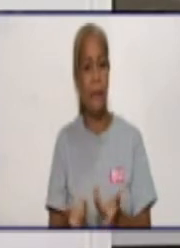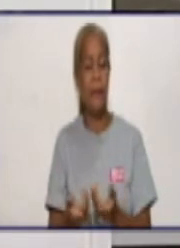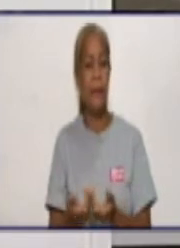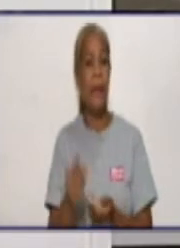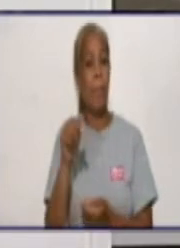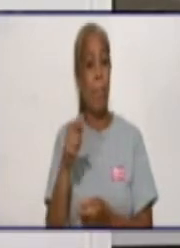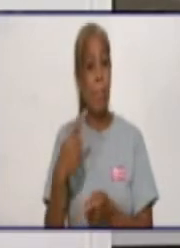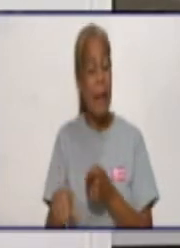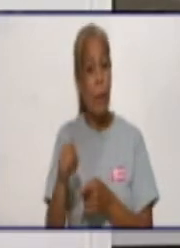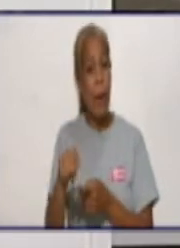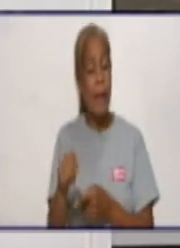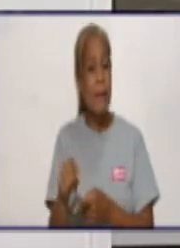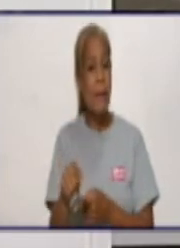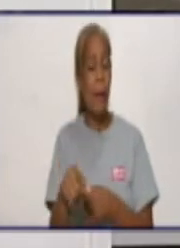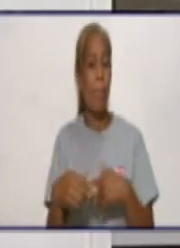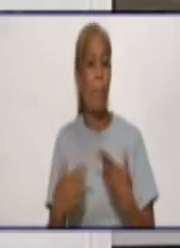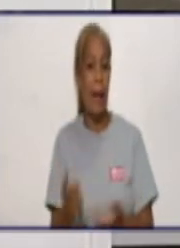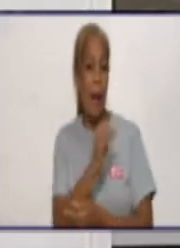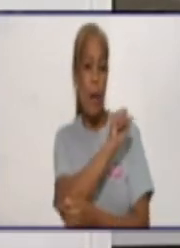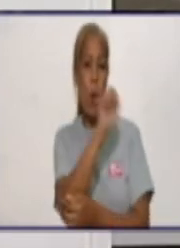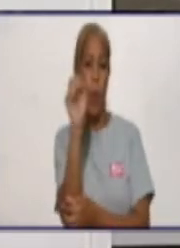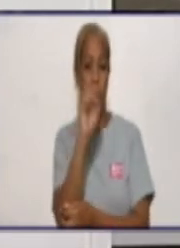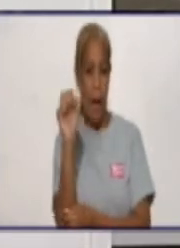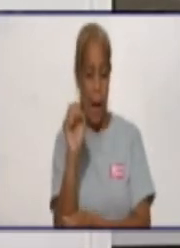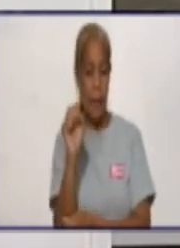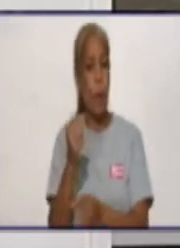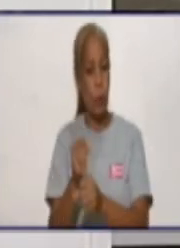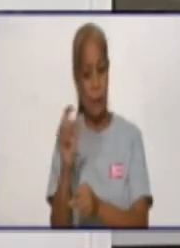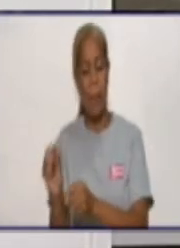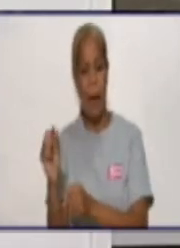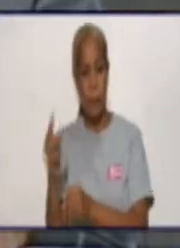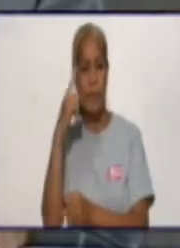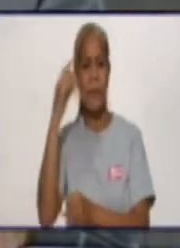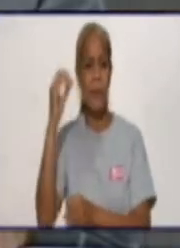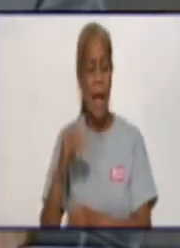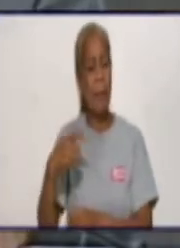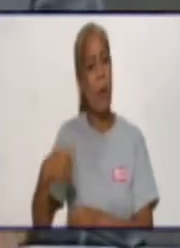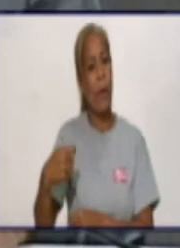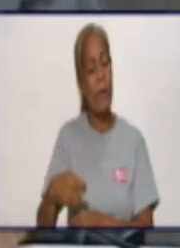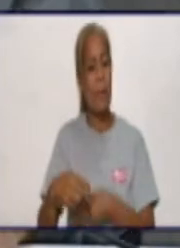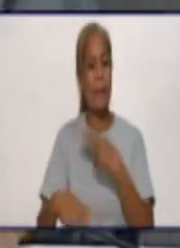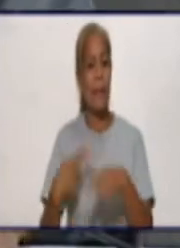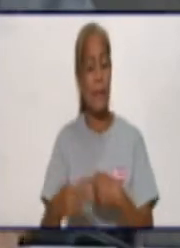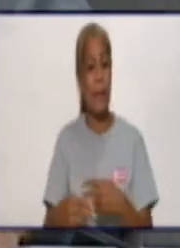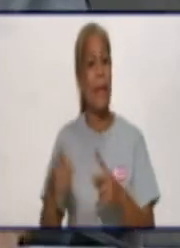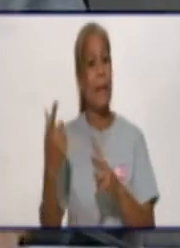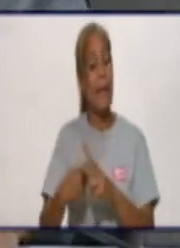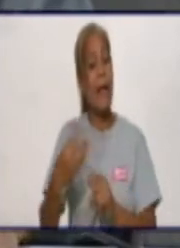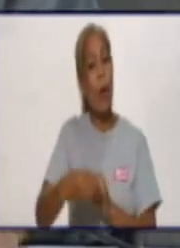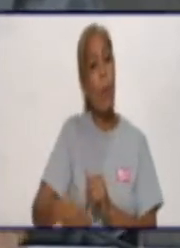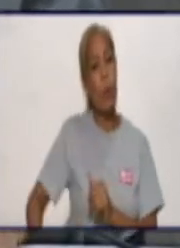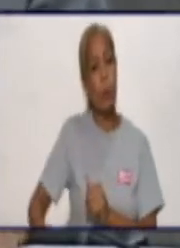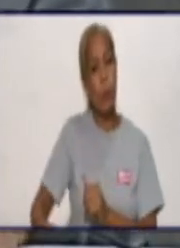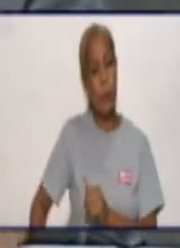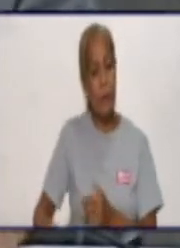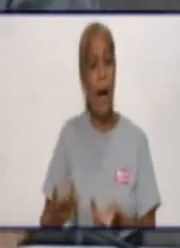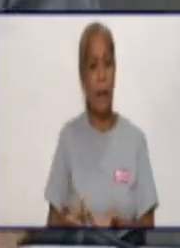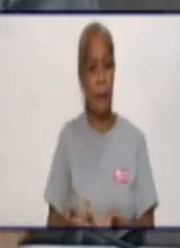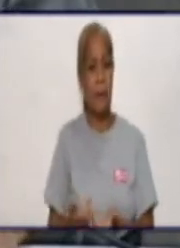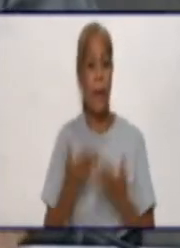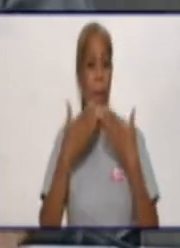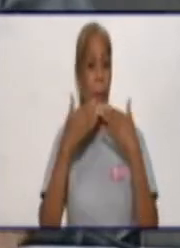de vencer los obstáculos están llamados los trabajadores de este sector yo creo que hay oportunidades magníficas también que se aprestan y